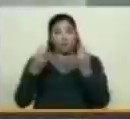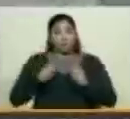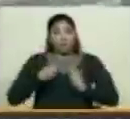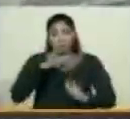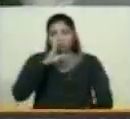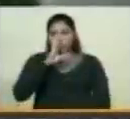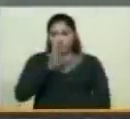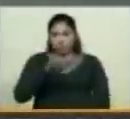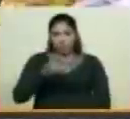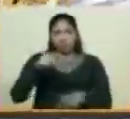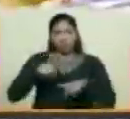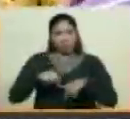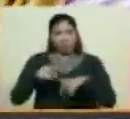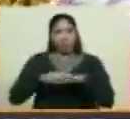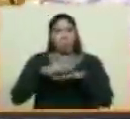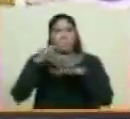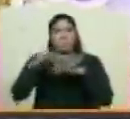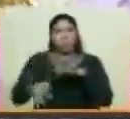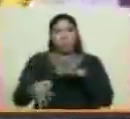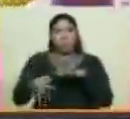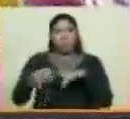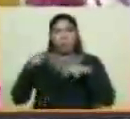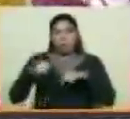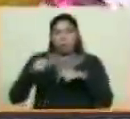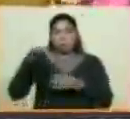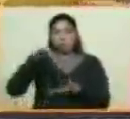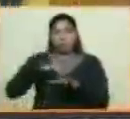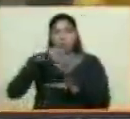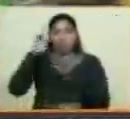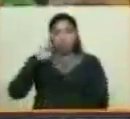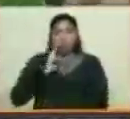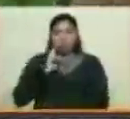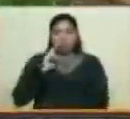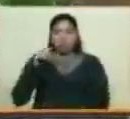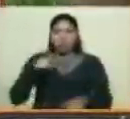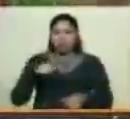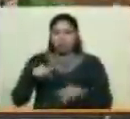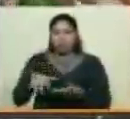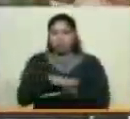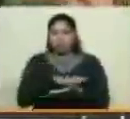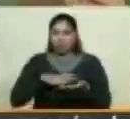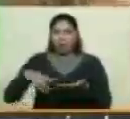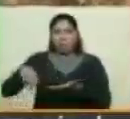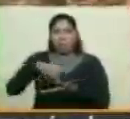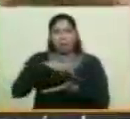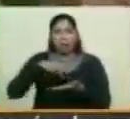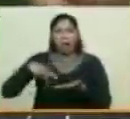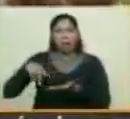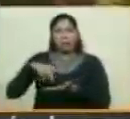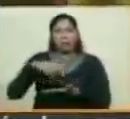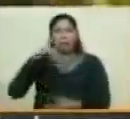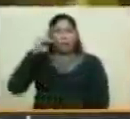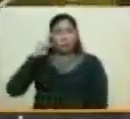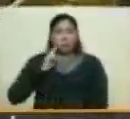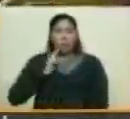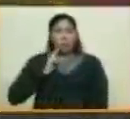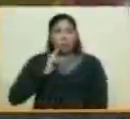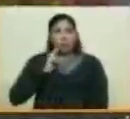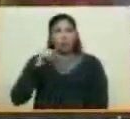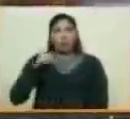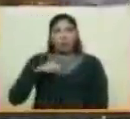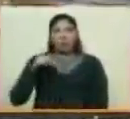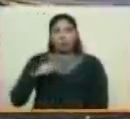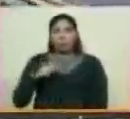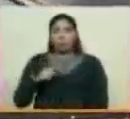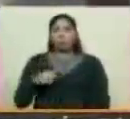desde el municipio heres en ciudad bolívar específicamente en la plaza bolívar donde acá se realiza el acto